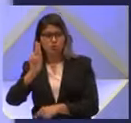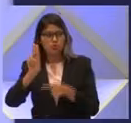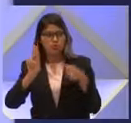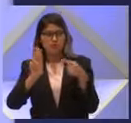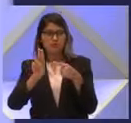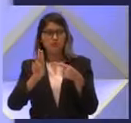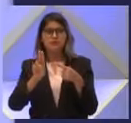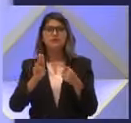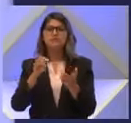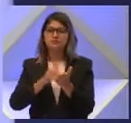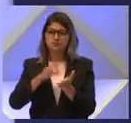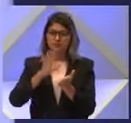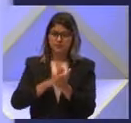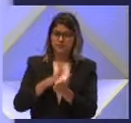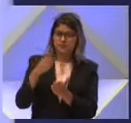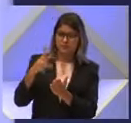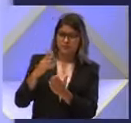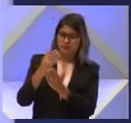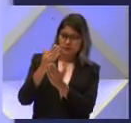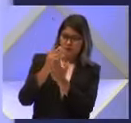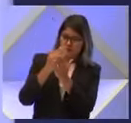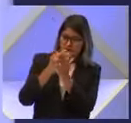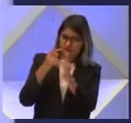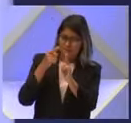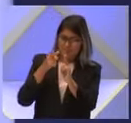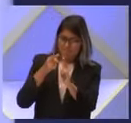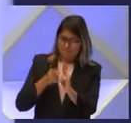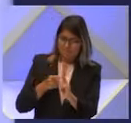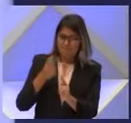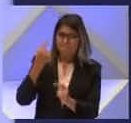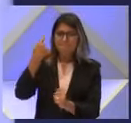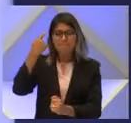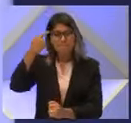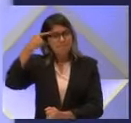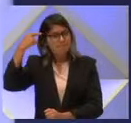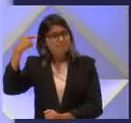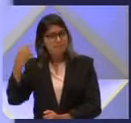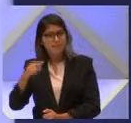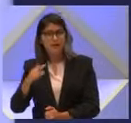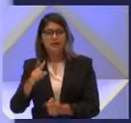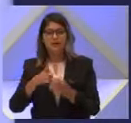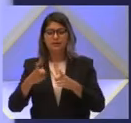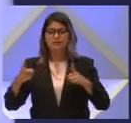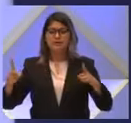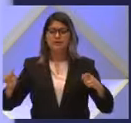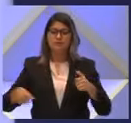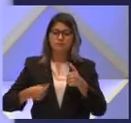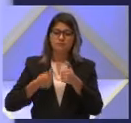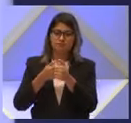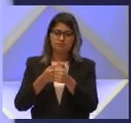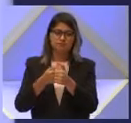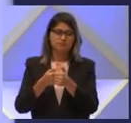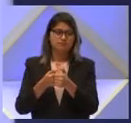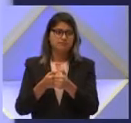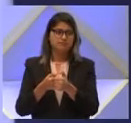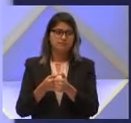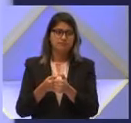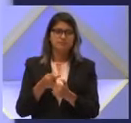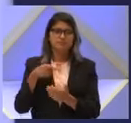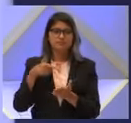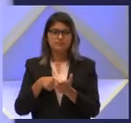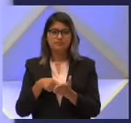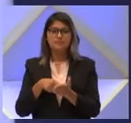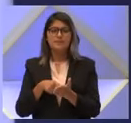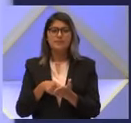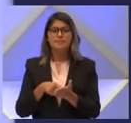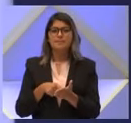ha plasmado en sus objetivos de desarrollo sostenible y que es uno de los principales ejes